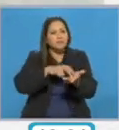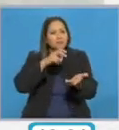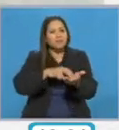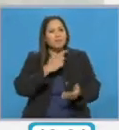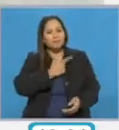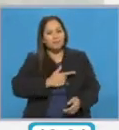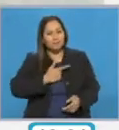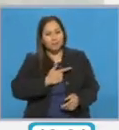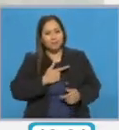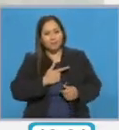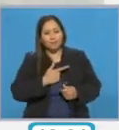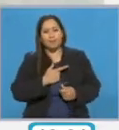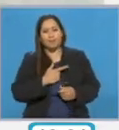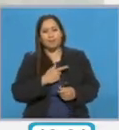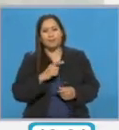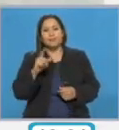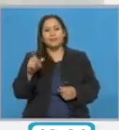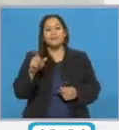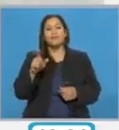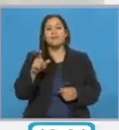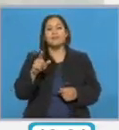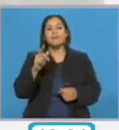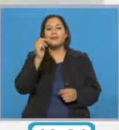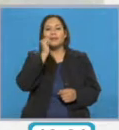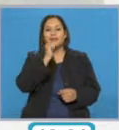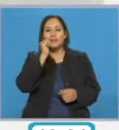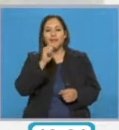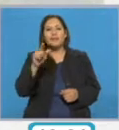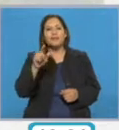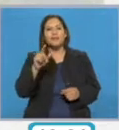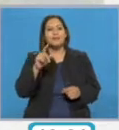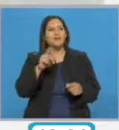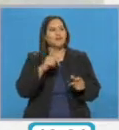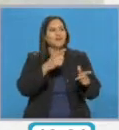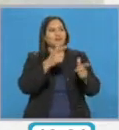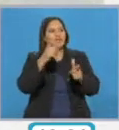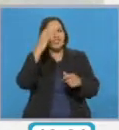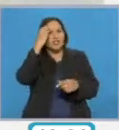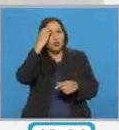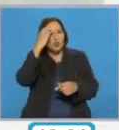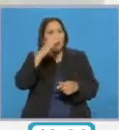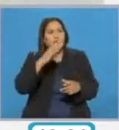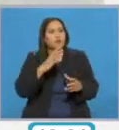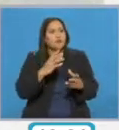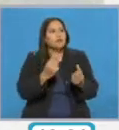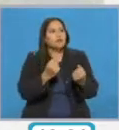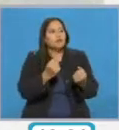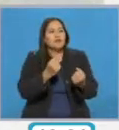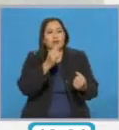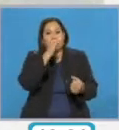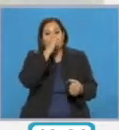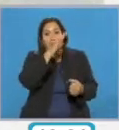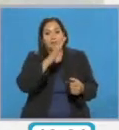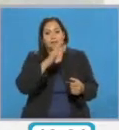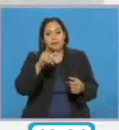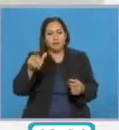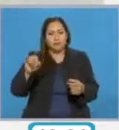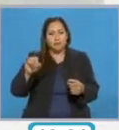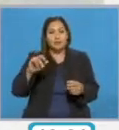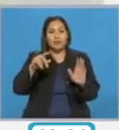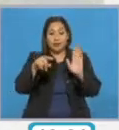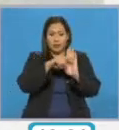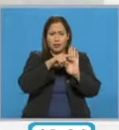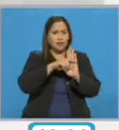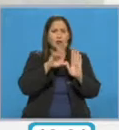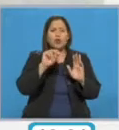esta particularidad de ser de alguna manera bélicos o agresivos, y no necesariamente en un sentido